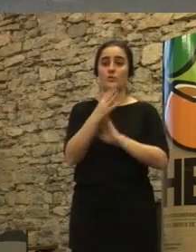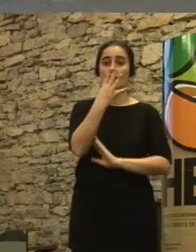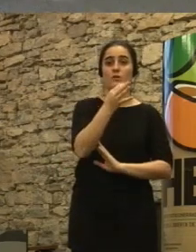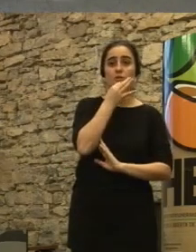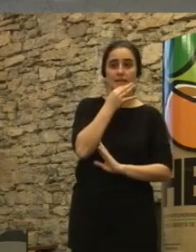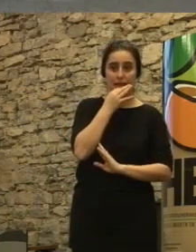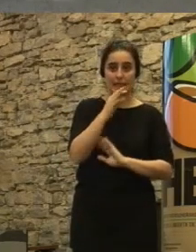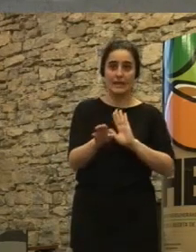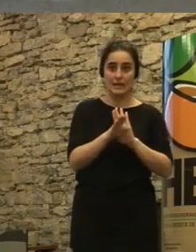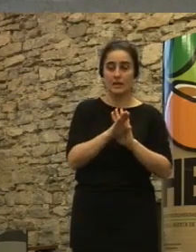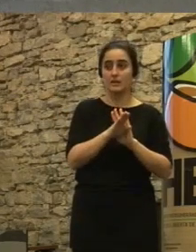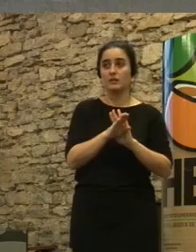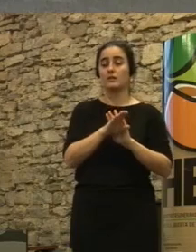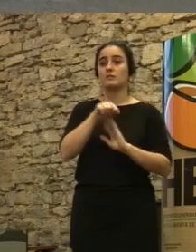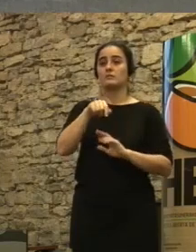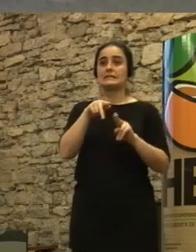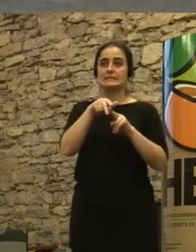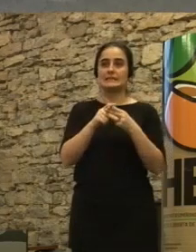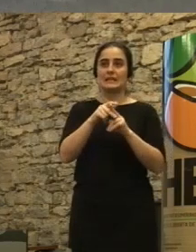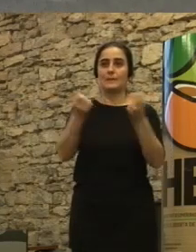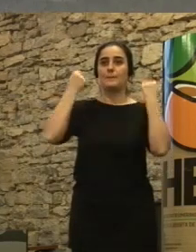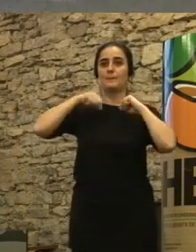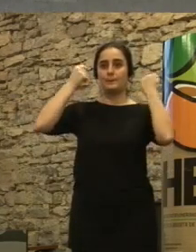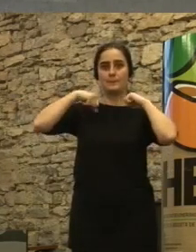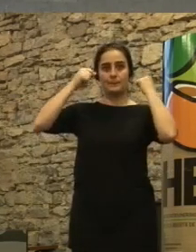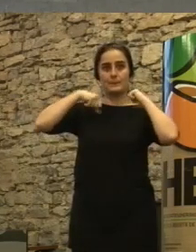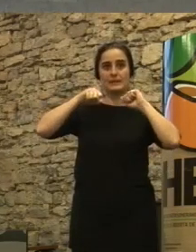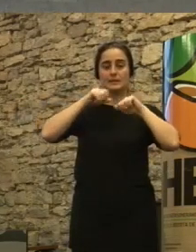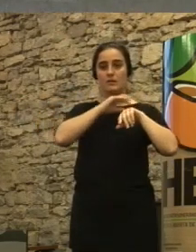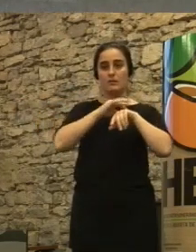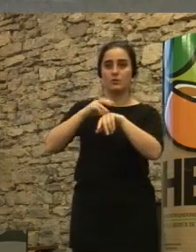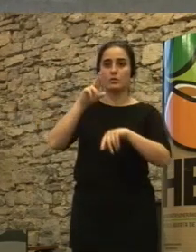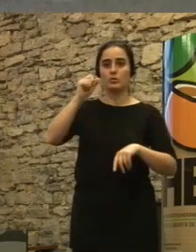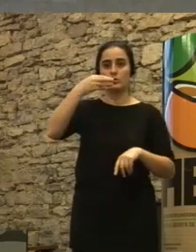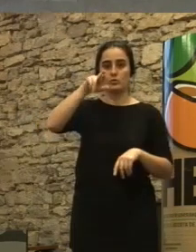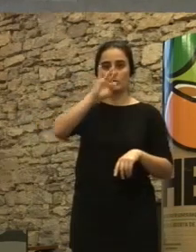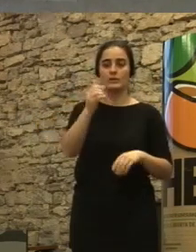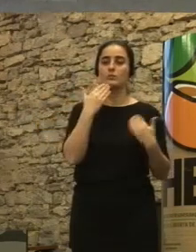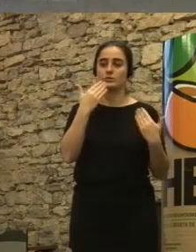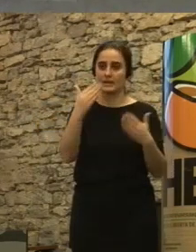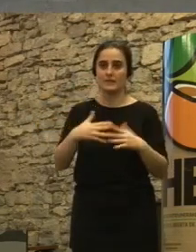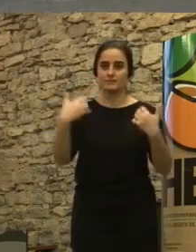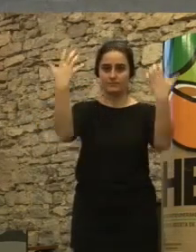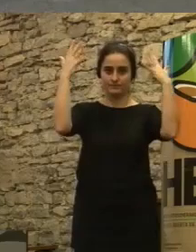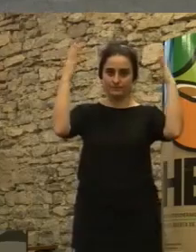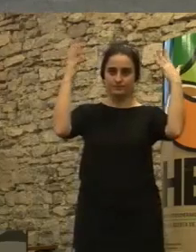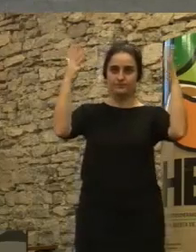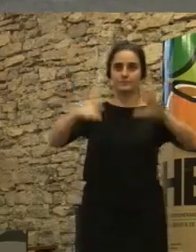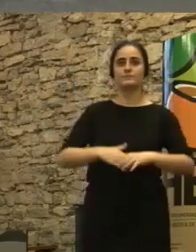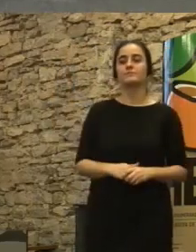arratsaldetan, hoy a las 4 de la tarde, ese taller práctico de la mano de Roberto Gómez de la Iglesia. Mi esker, muchas gracias.